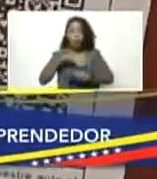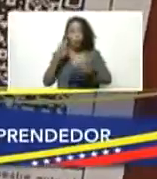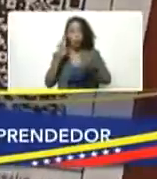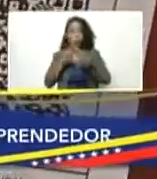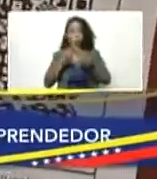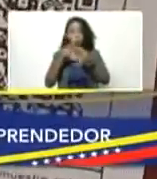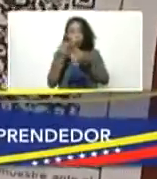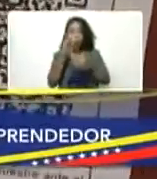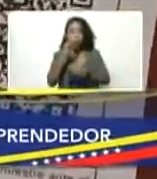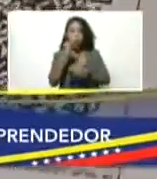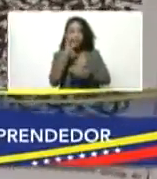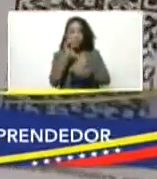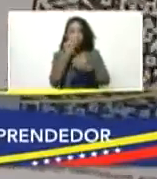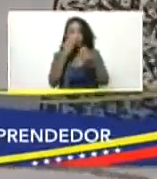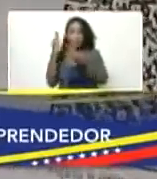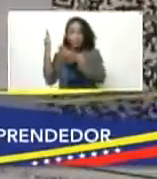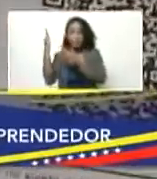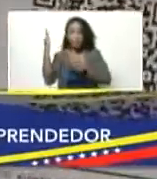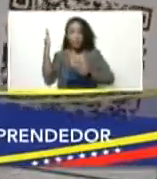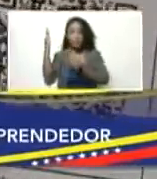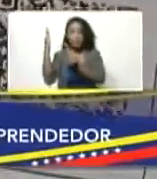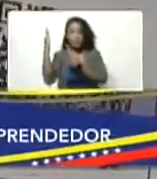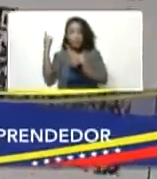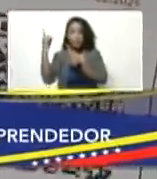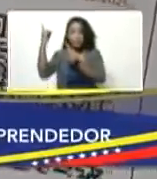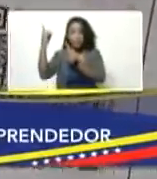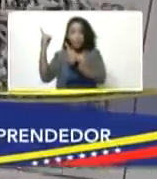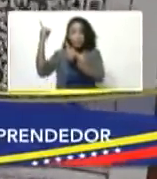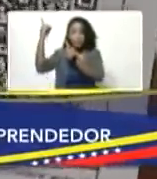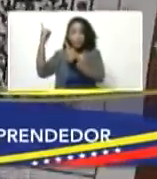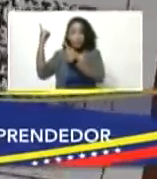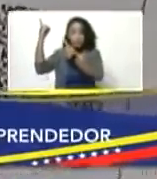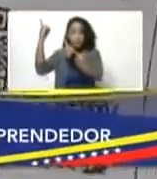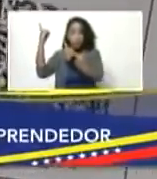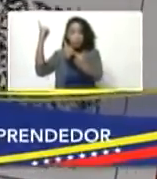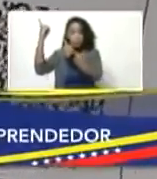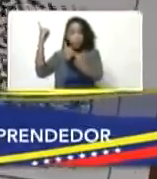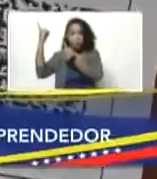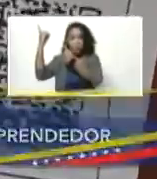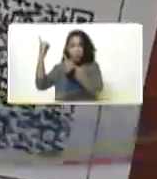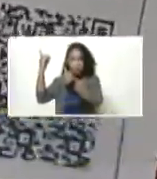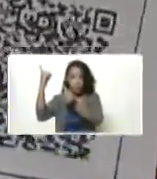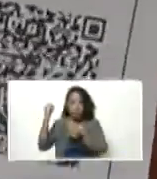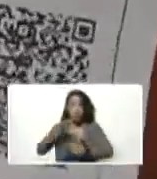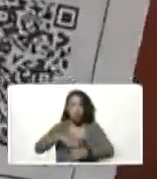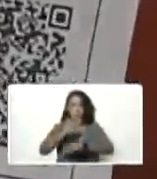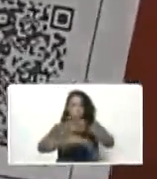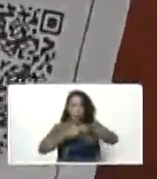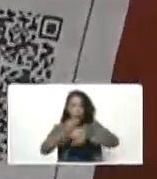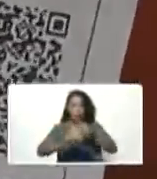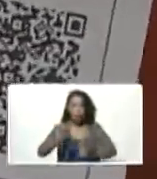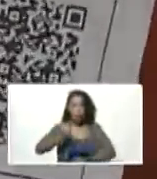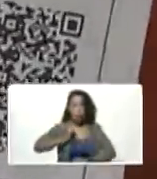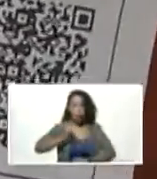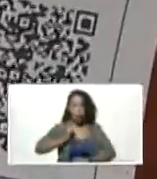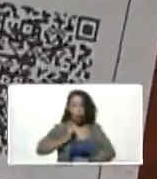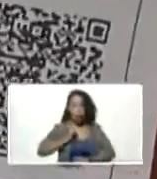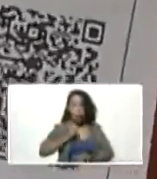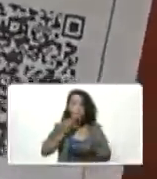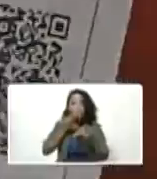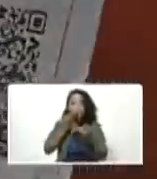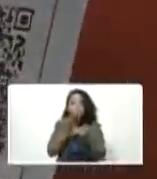RIF, conoce y reconocen el emprendimiento y puede hacer cualquier pedido